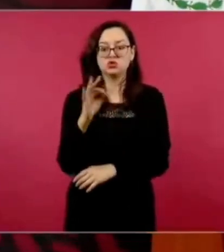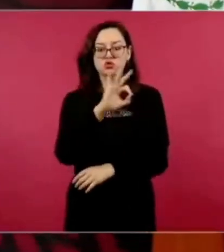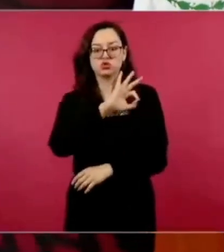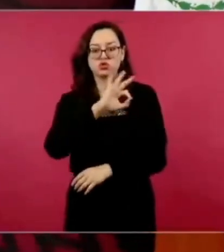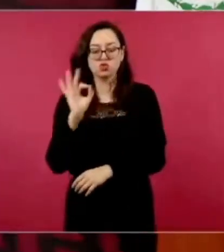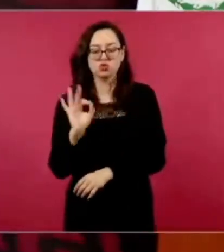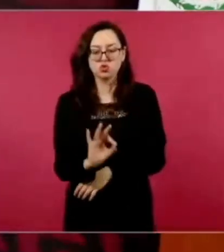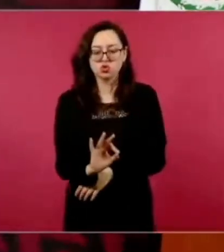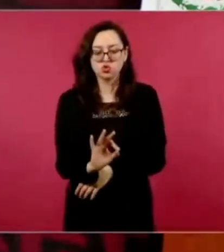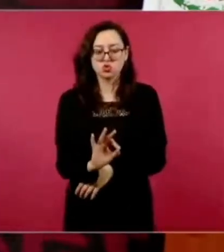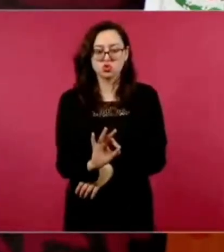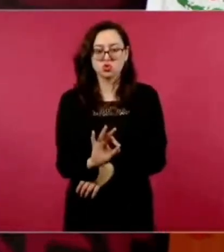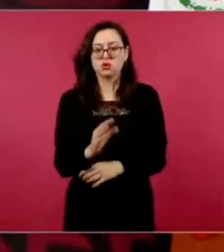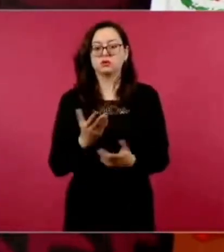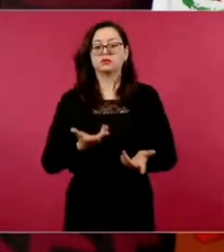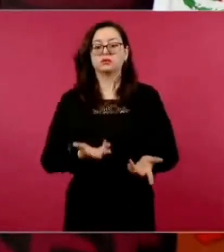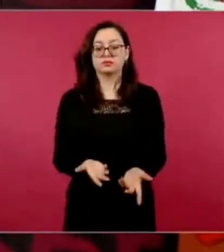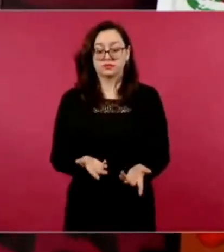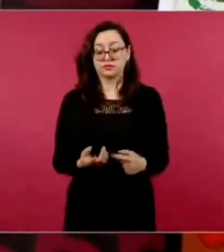Este año